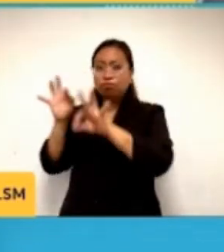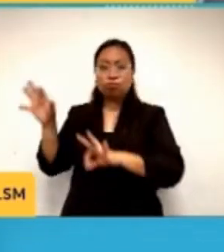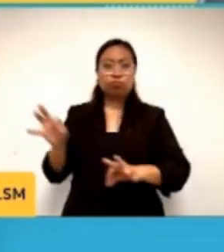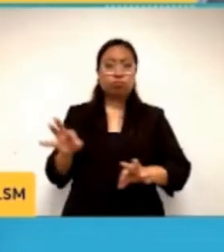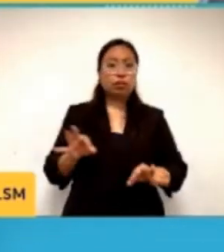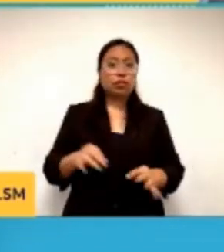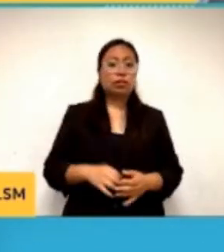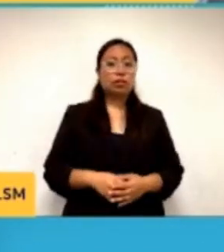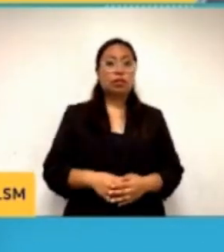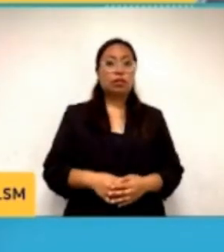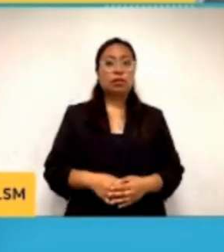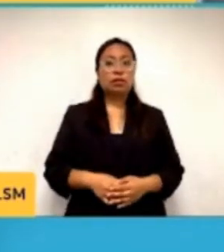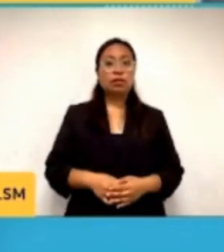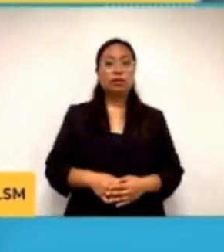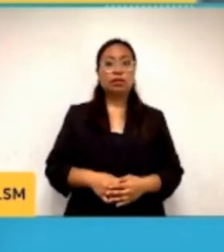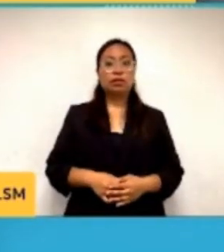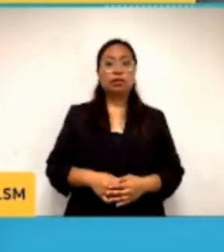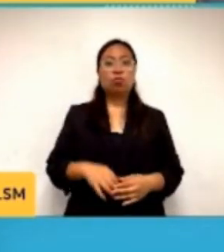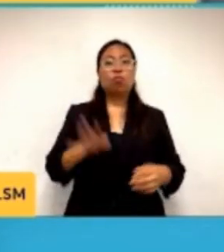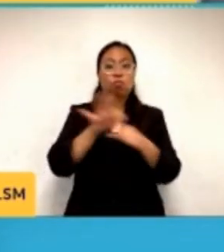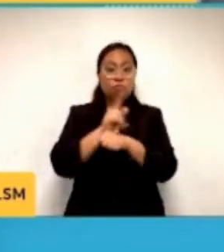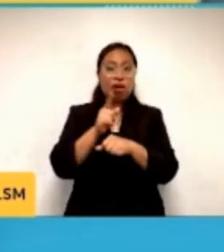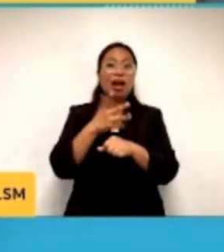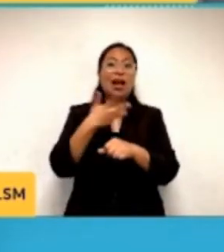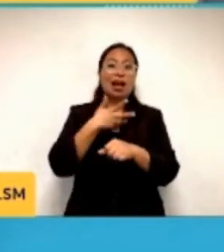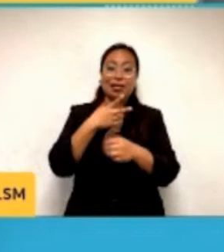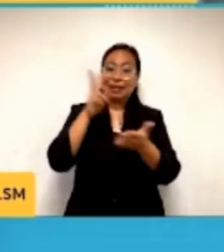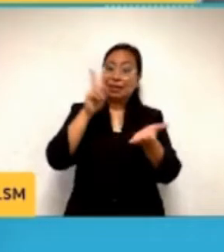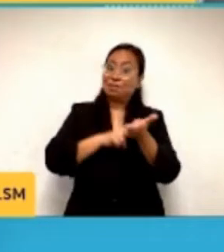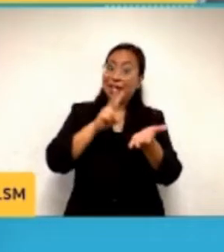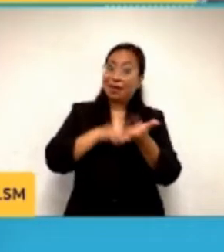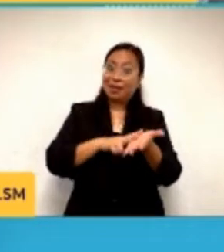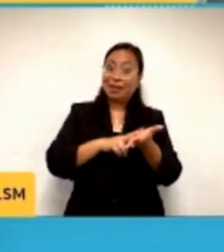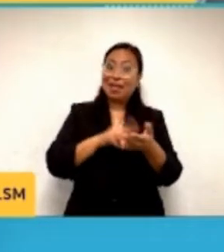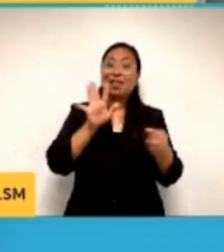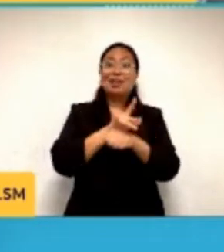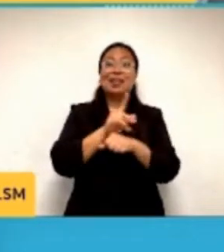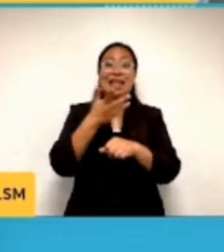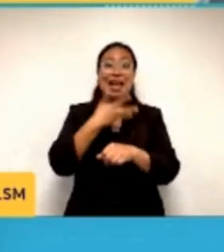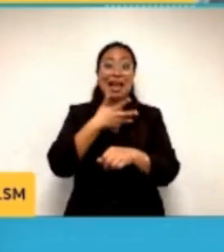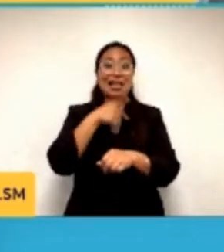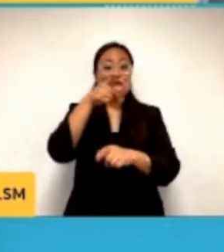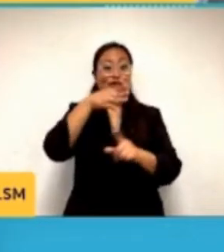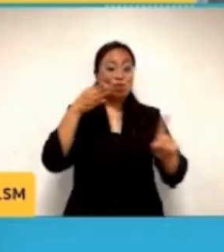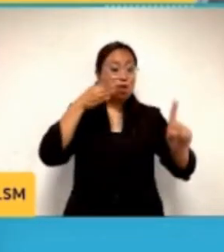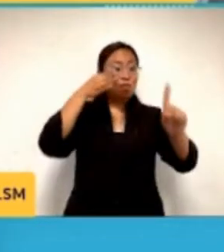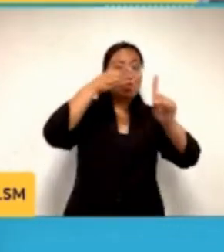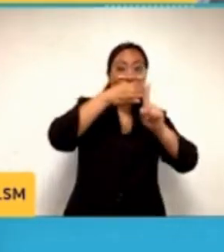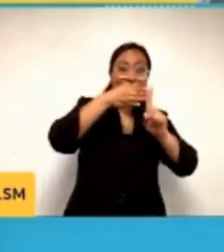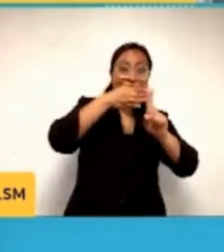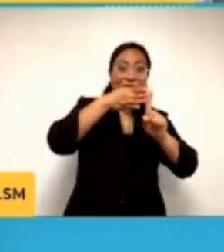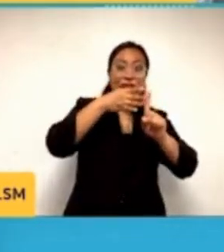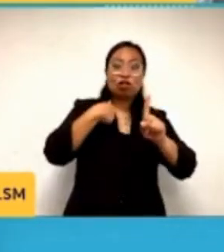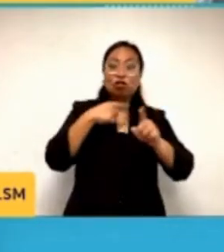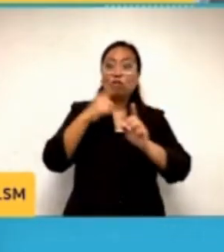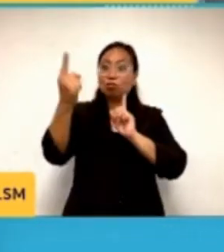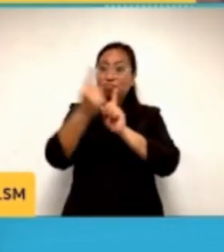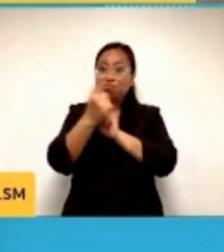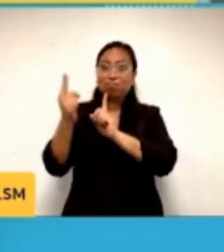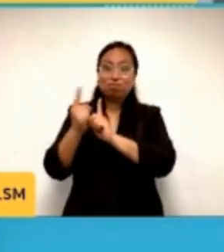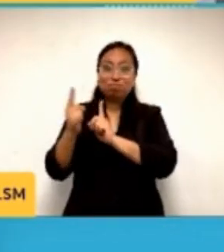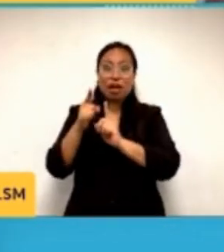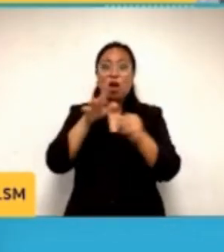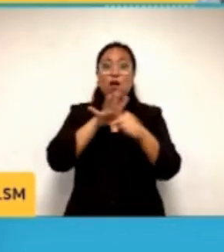generar ese intercambio de valor porque, otra vez, están alineados a tu propósito, están alineados al impacto que tú quieres